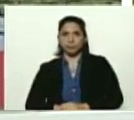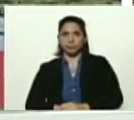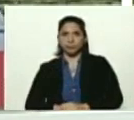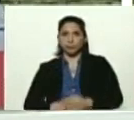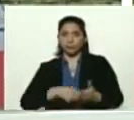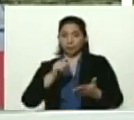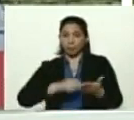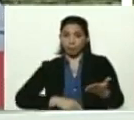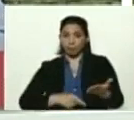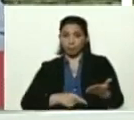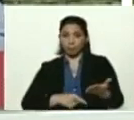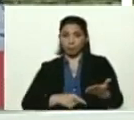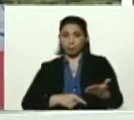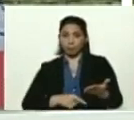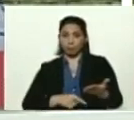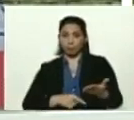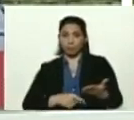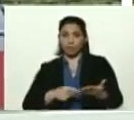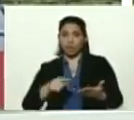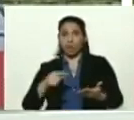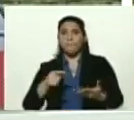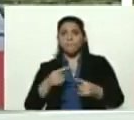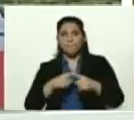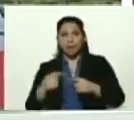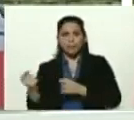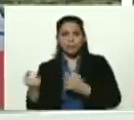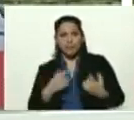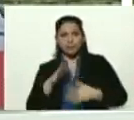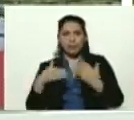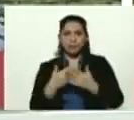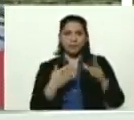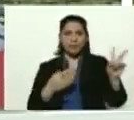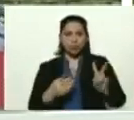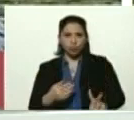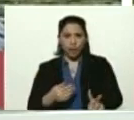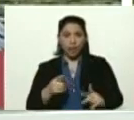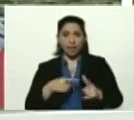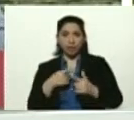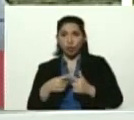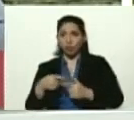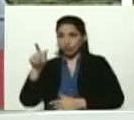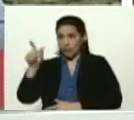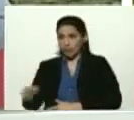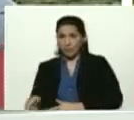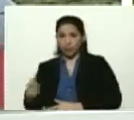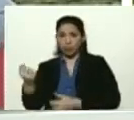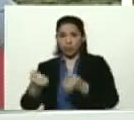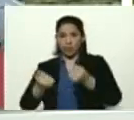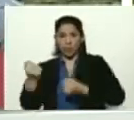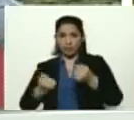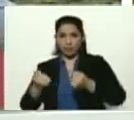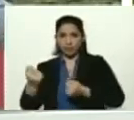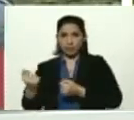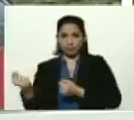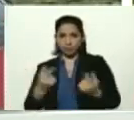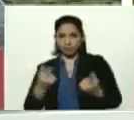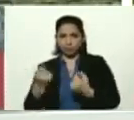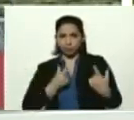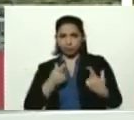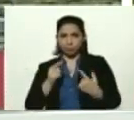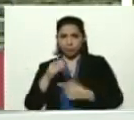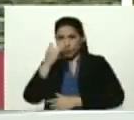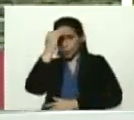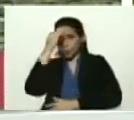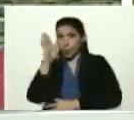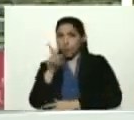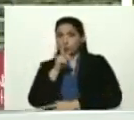contratan al trochero para que el trochero lo pase, y el trochero le garantiza el transporte clandestino hasta San